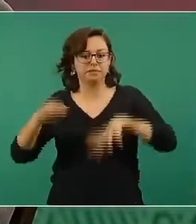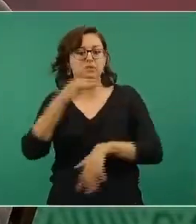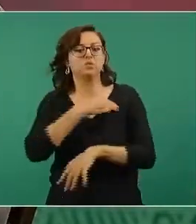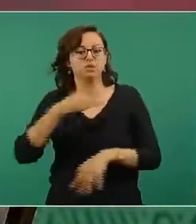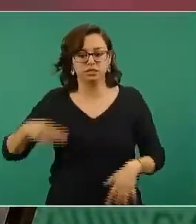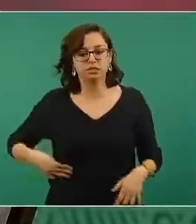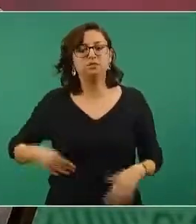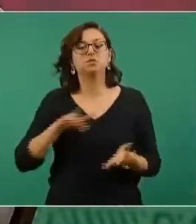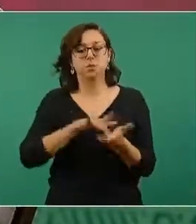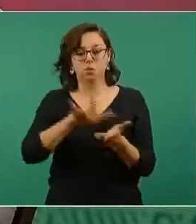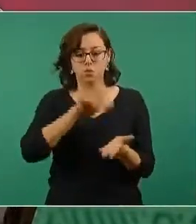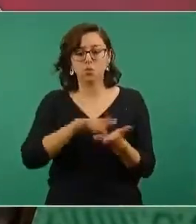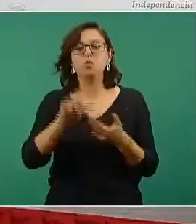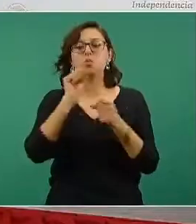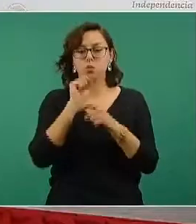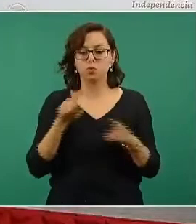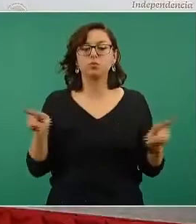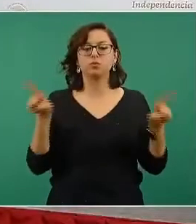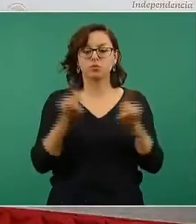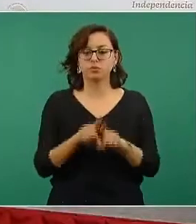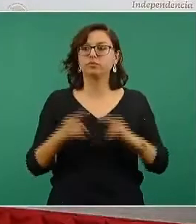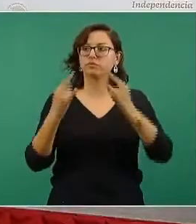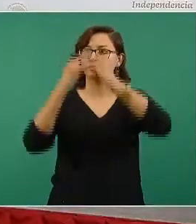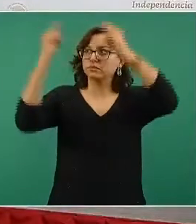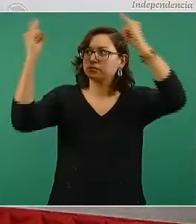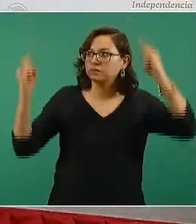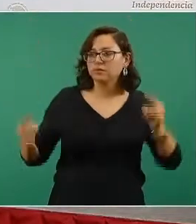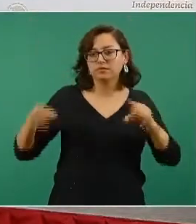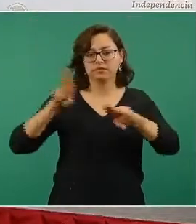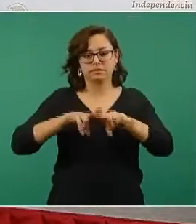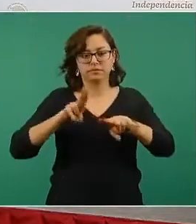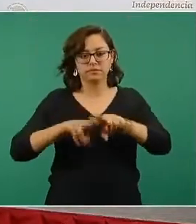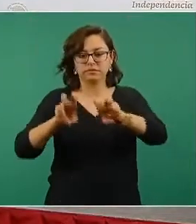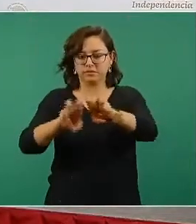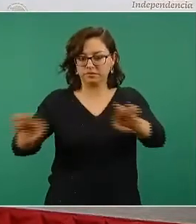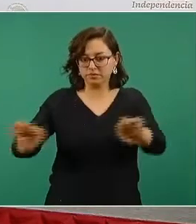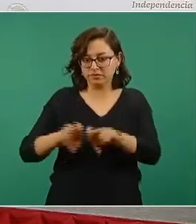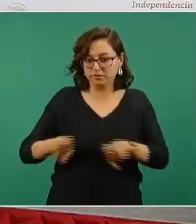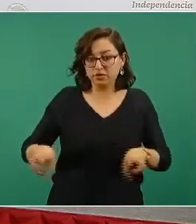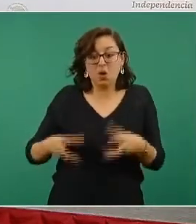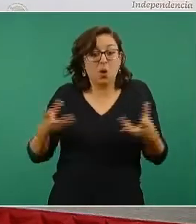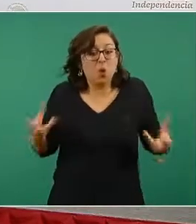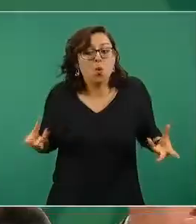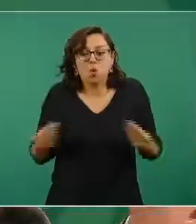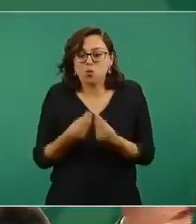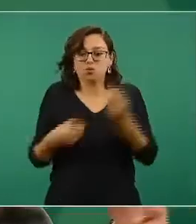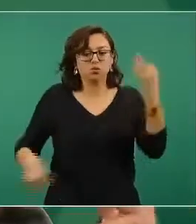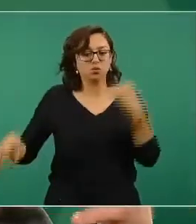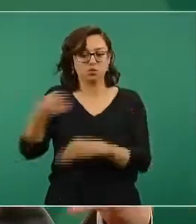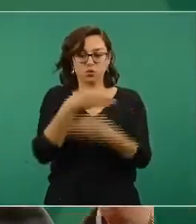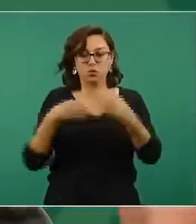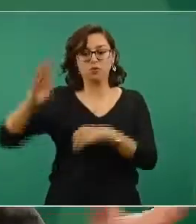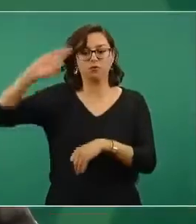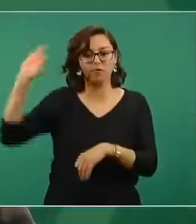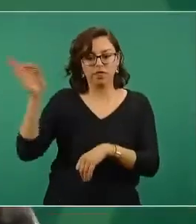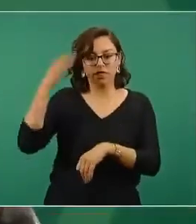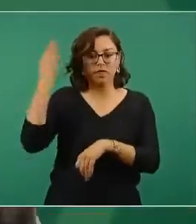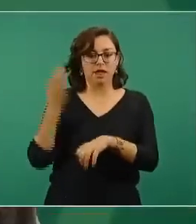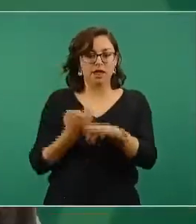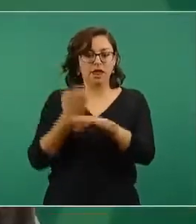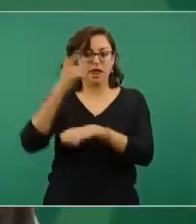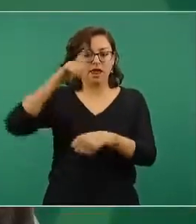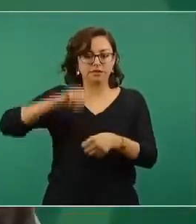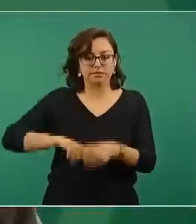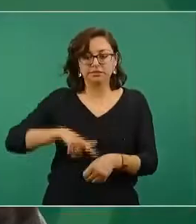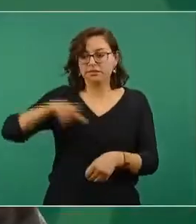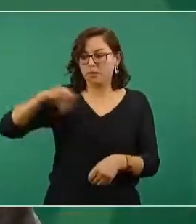municipios que también apoyan, ponen toldos, ponen sillas. Entonces, digo, es una coordinación compleja, pero muy exitosa. Ha